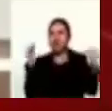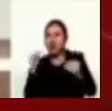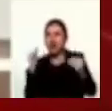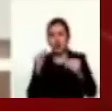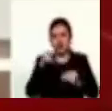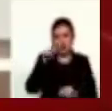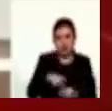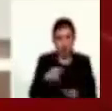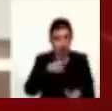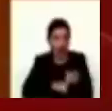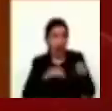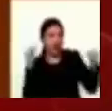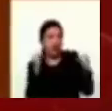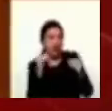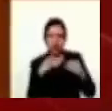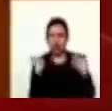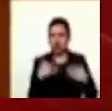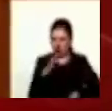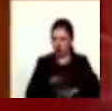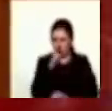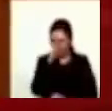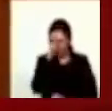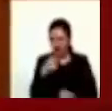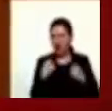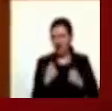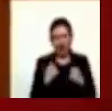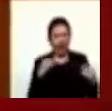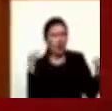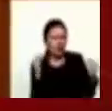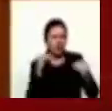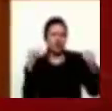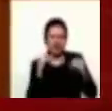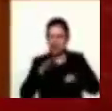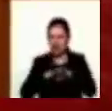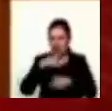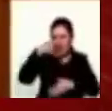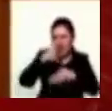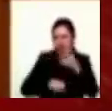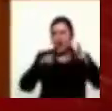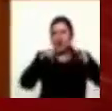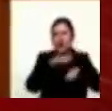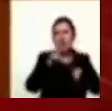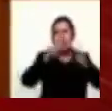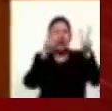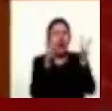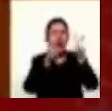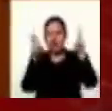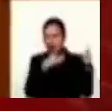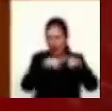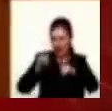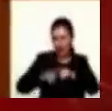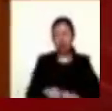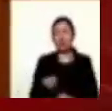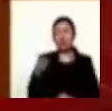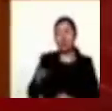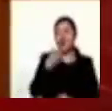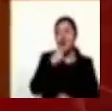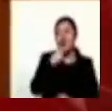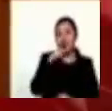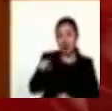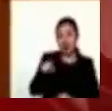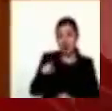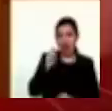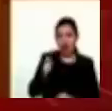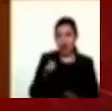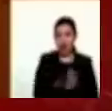calderón y margarita zavala cuando éstos pues obviamente estaban gobernando nuestra nación y que se